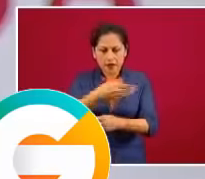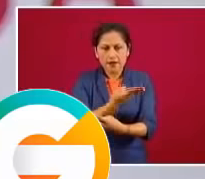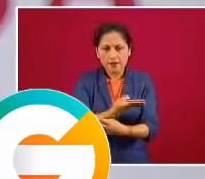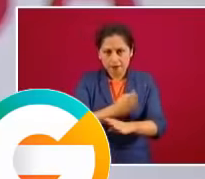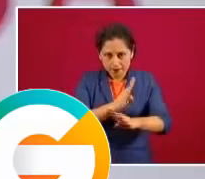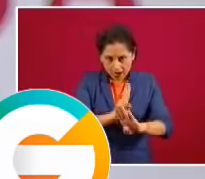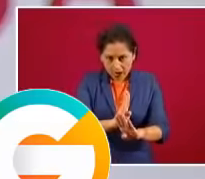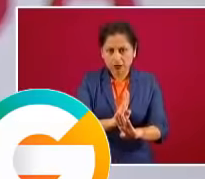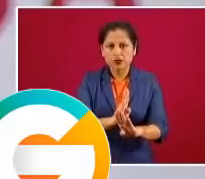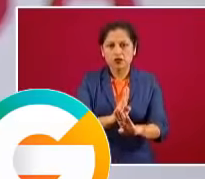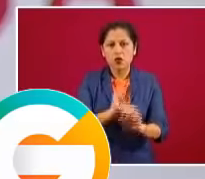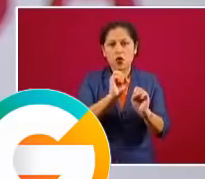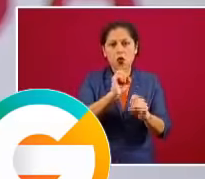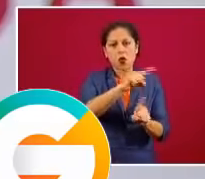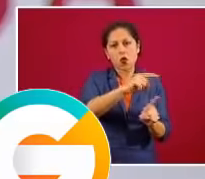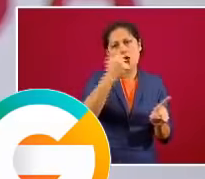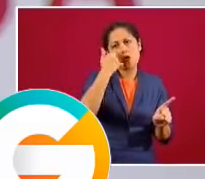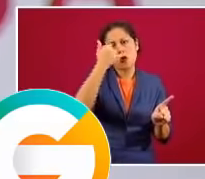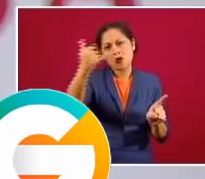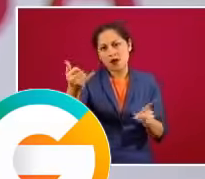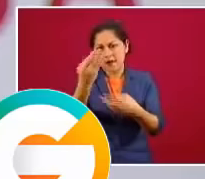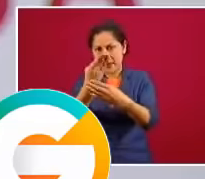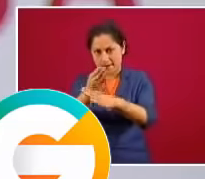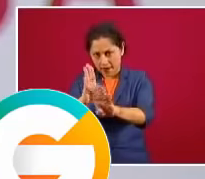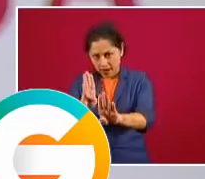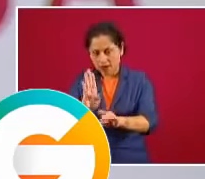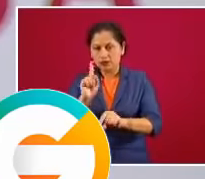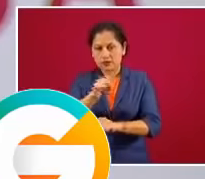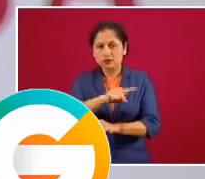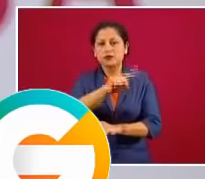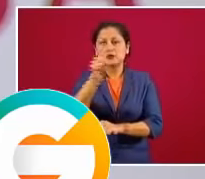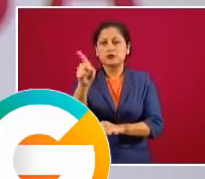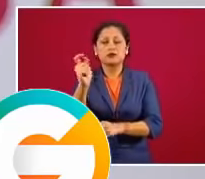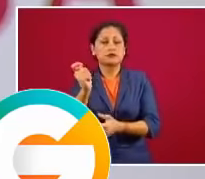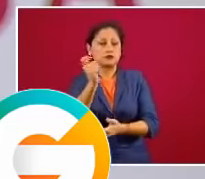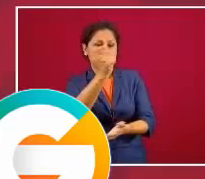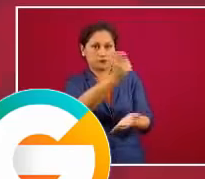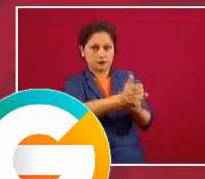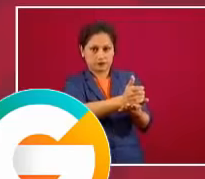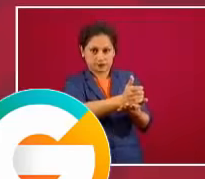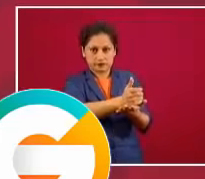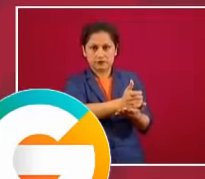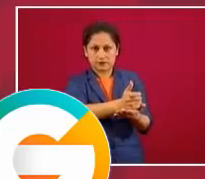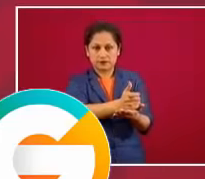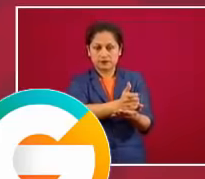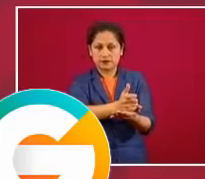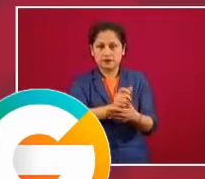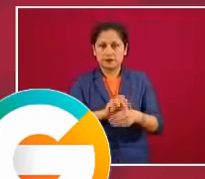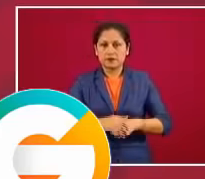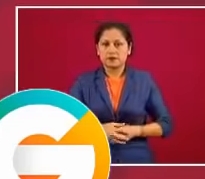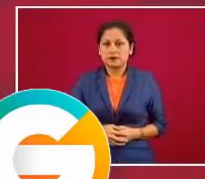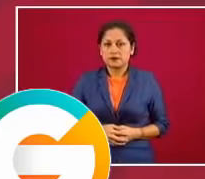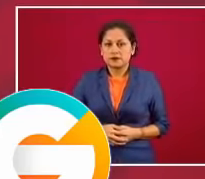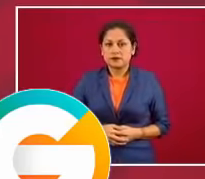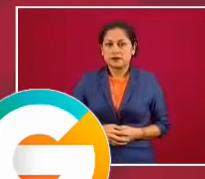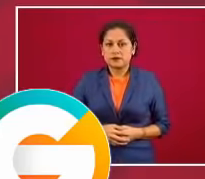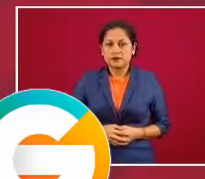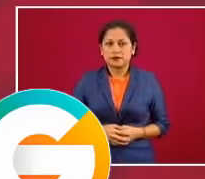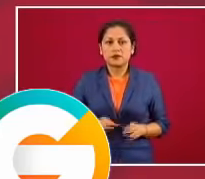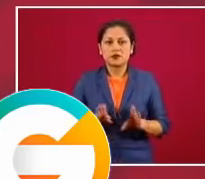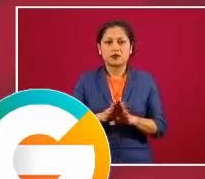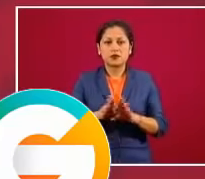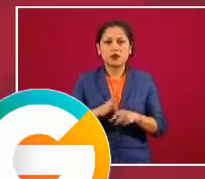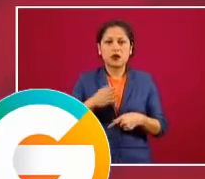o llama a este banco y te van a entregar el recurso. No vas a dejar nada en